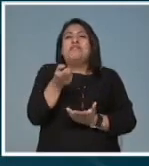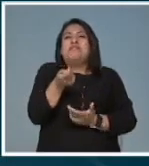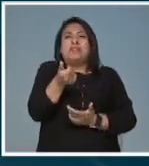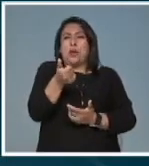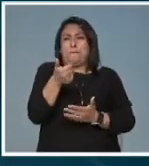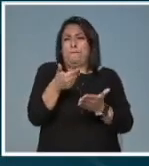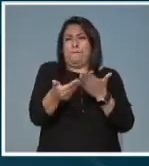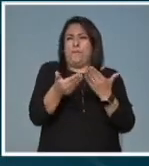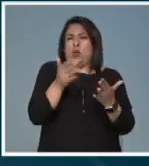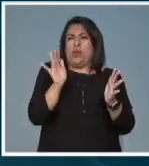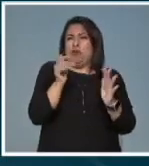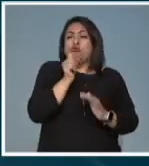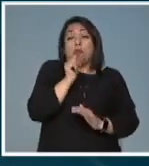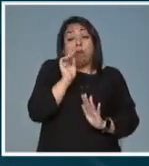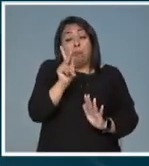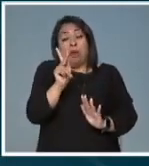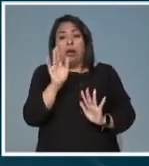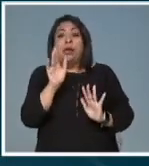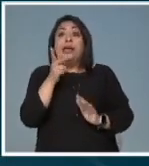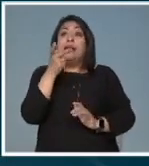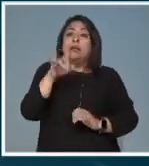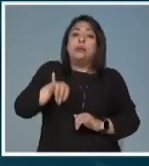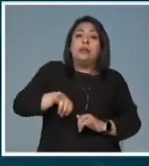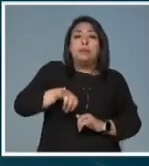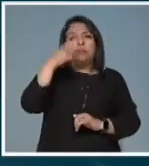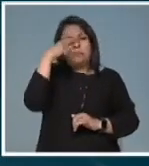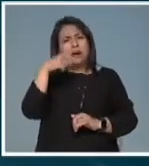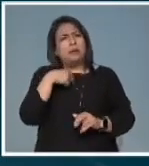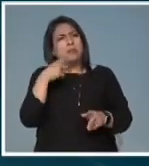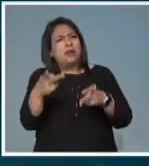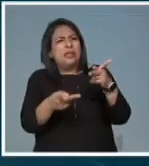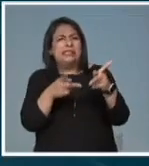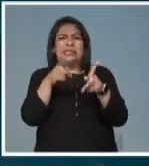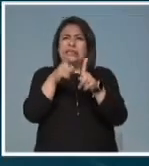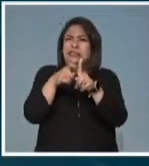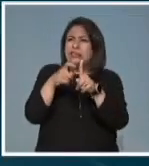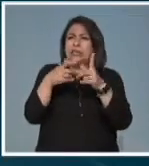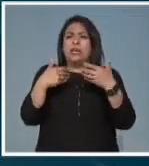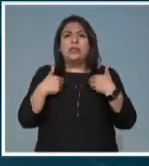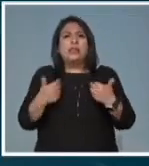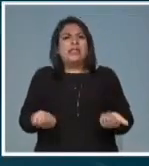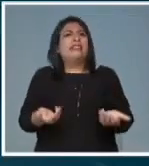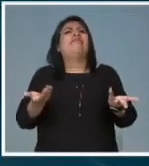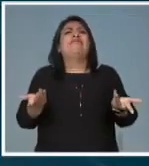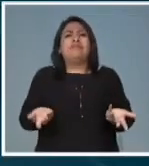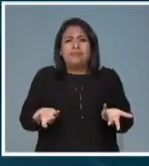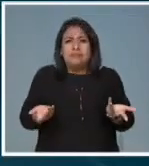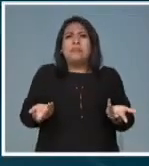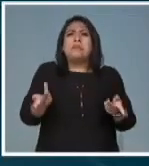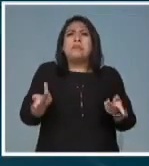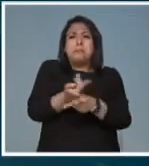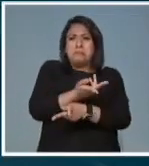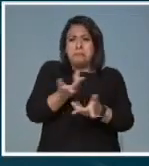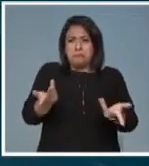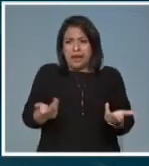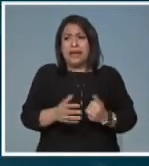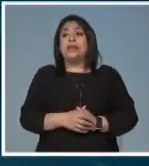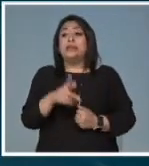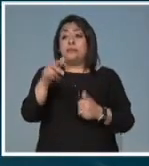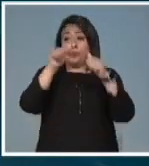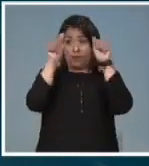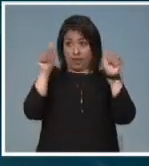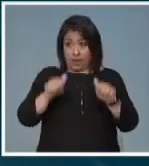de moda, y es un interés justamente para cuestionar, para criticar, para entender qué es lo que está ocurriendo.